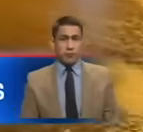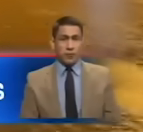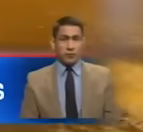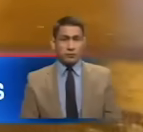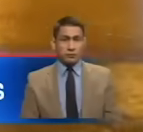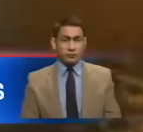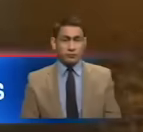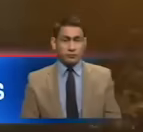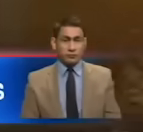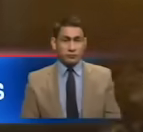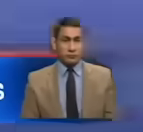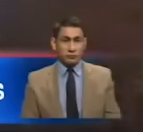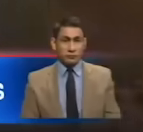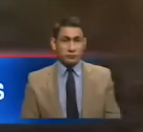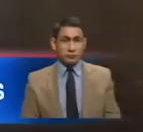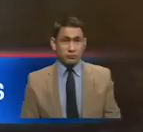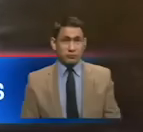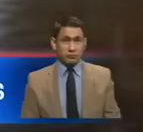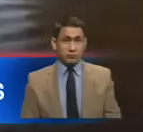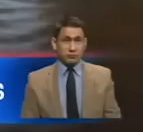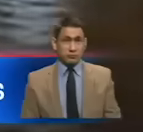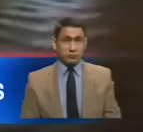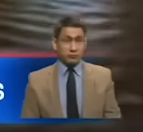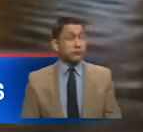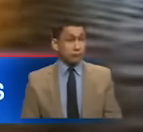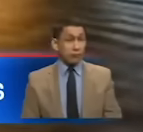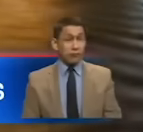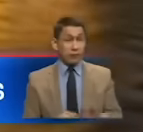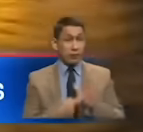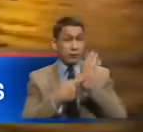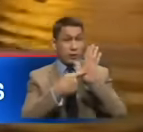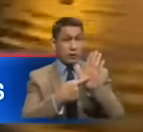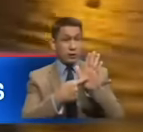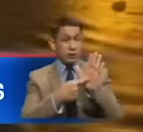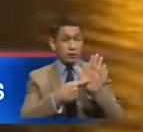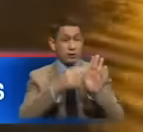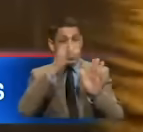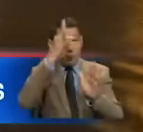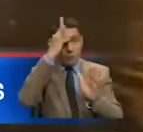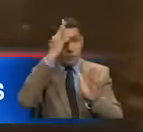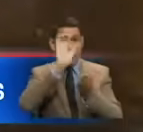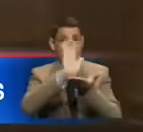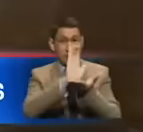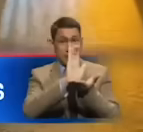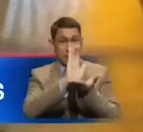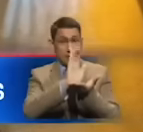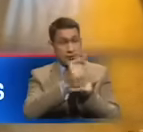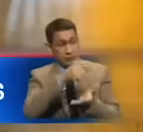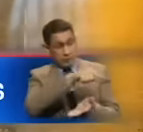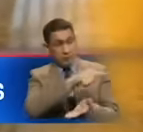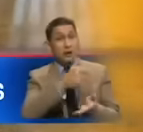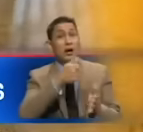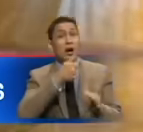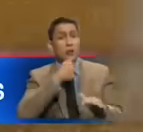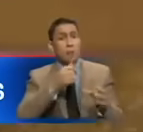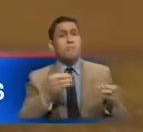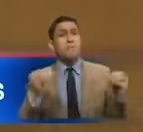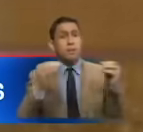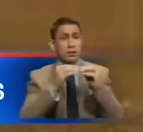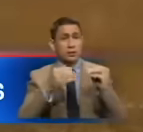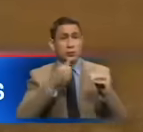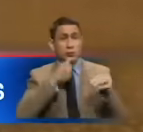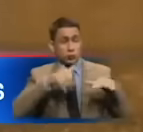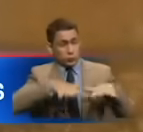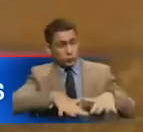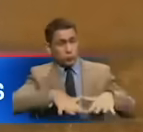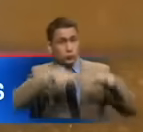completamente anegadas. Uno de los puntos más críticos fue el sector del Hospital del IES, donde el agua alcanzó aproximadamente un metro